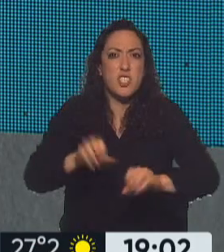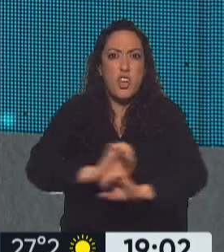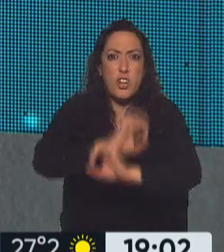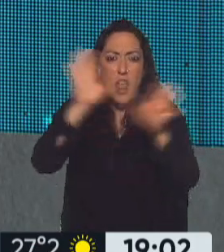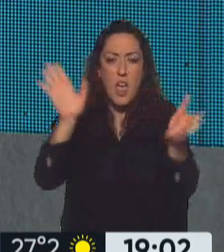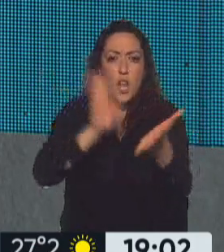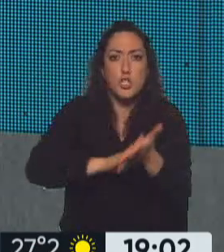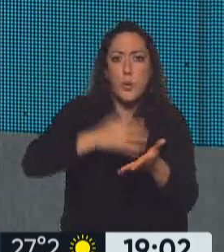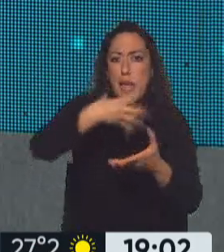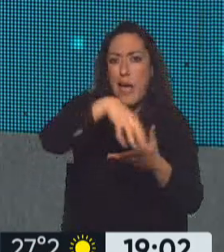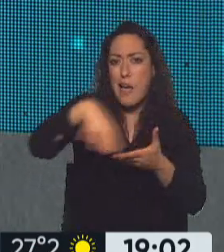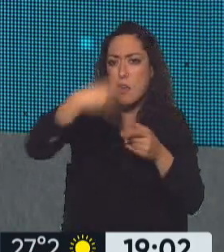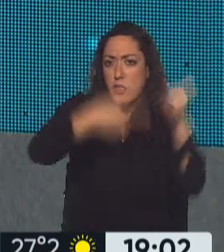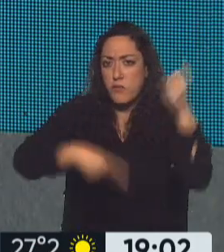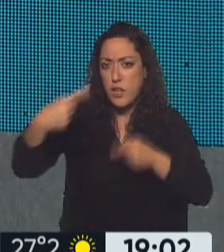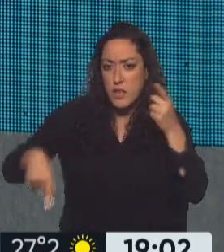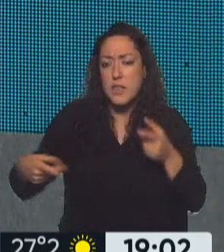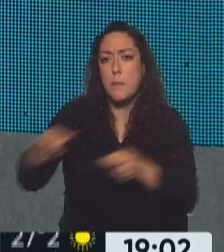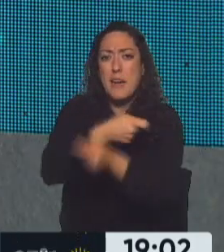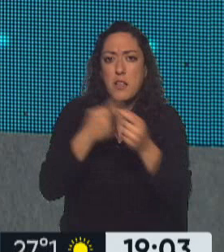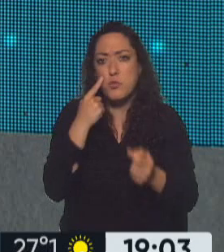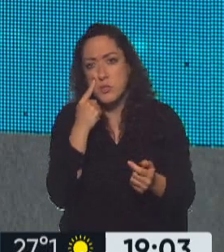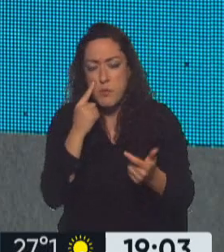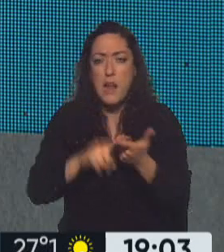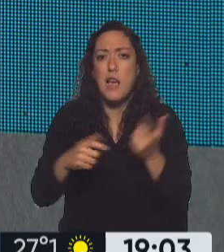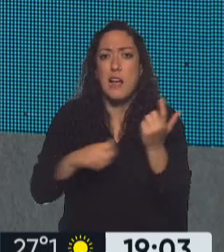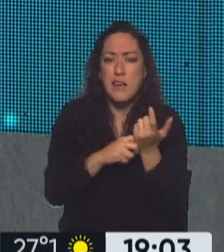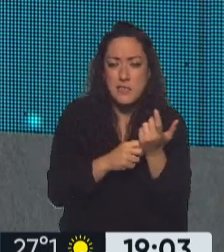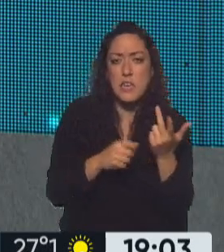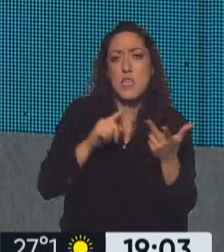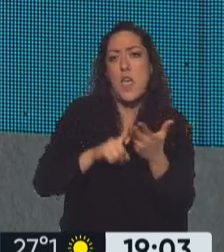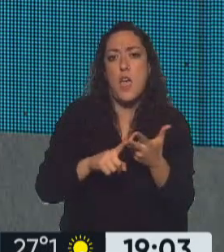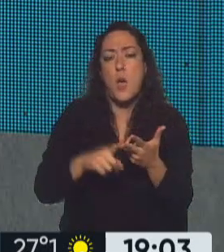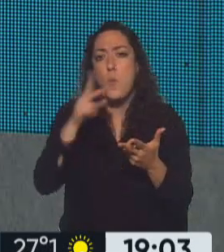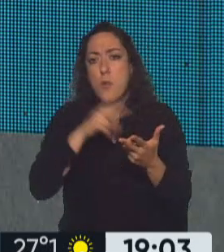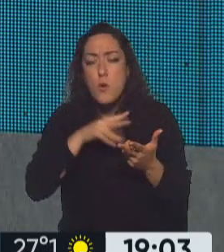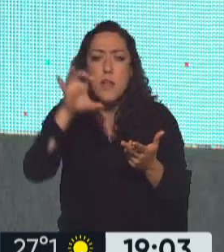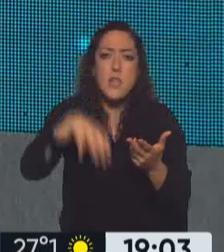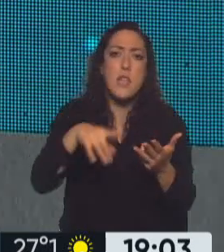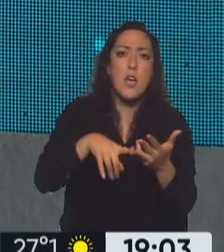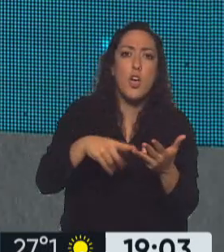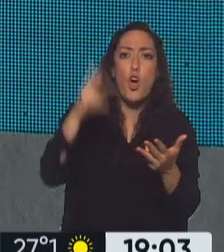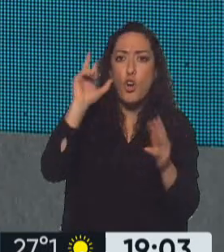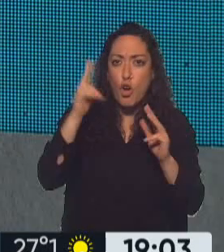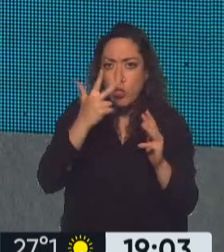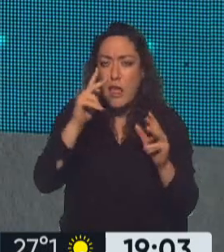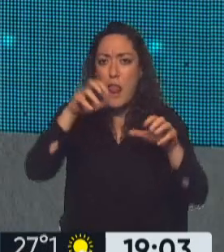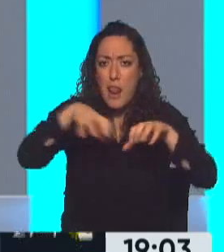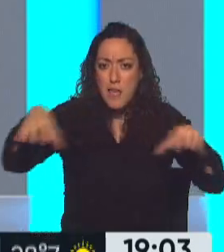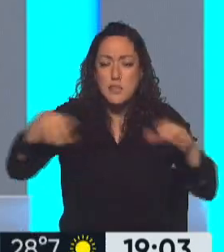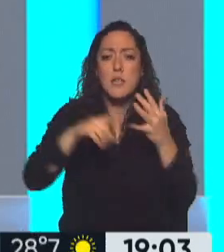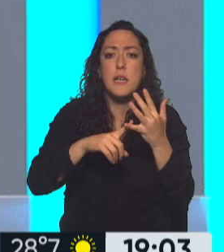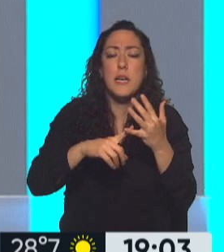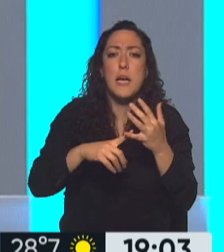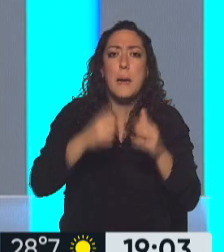en diferentes áreas o sea ustedes tienen un mercado municipal tienen carnicería tienen verdulería tienen hosterías tienen empresas de